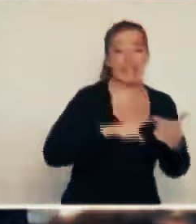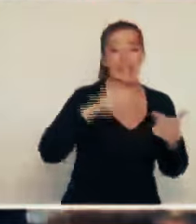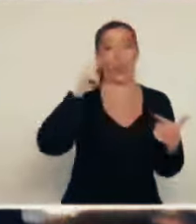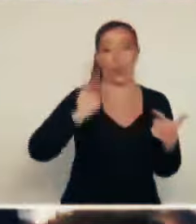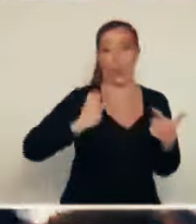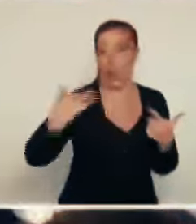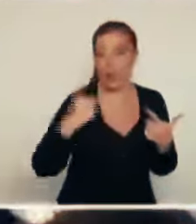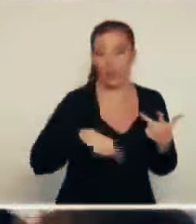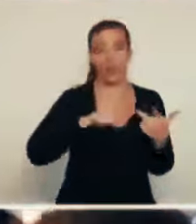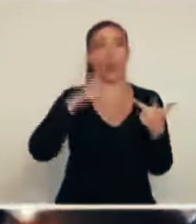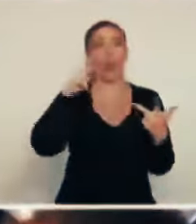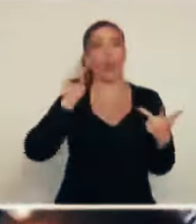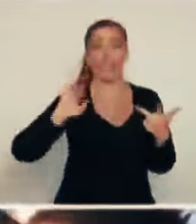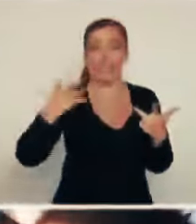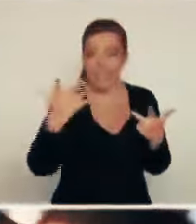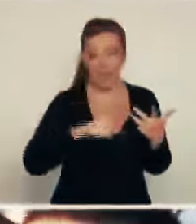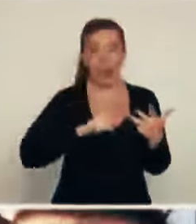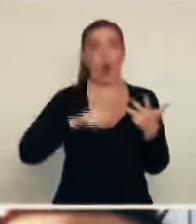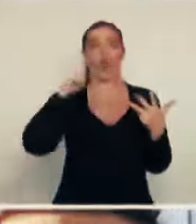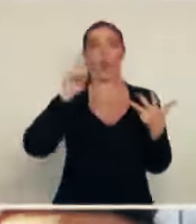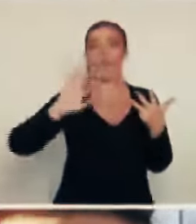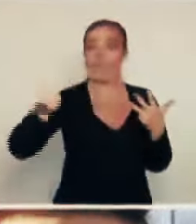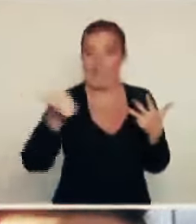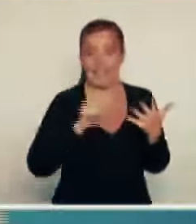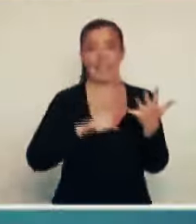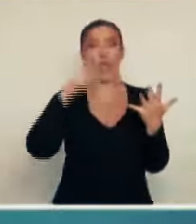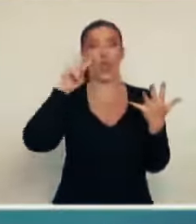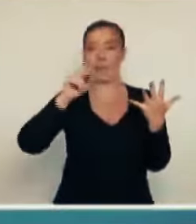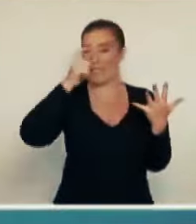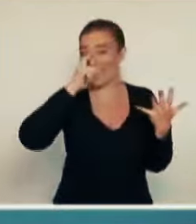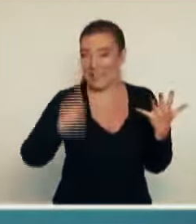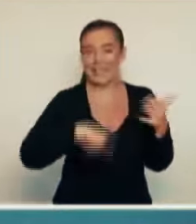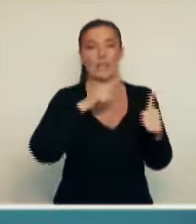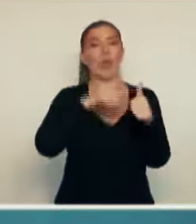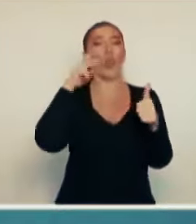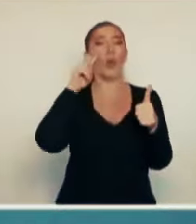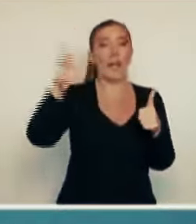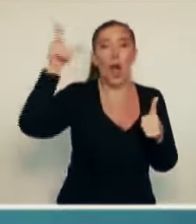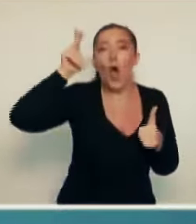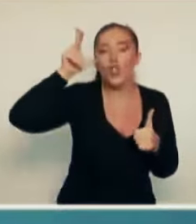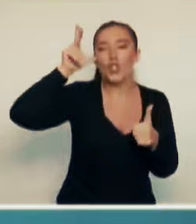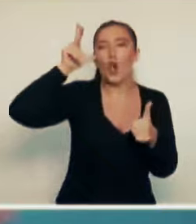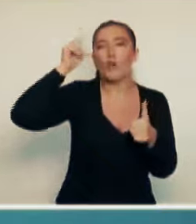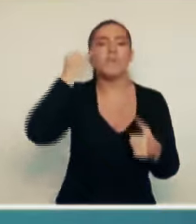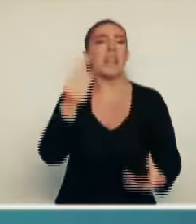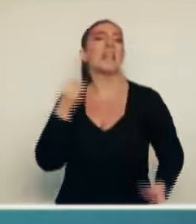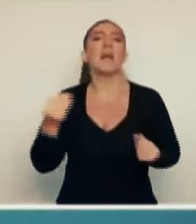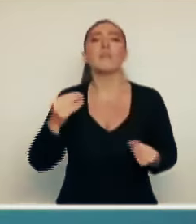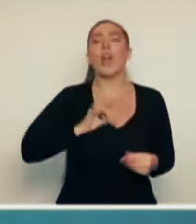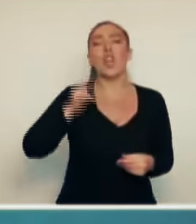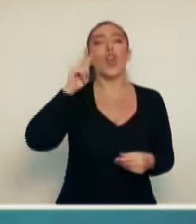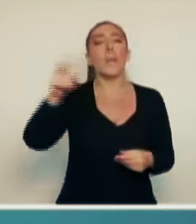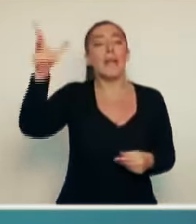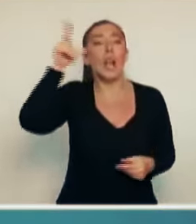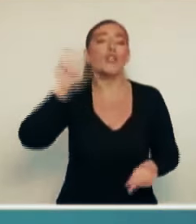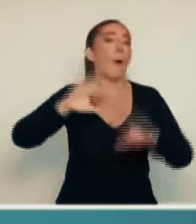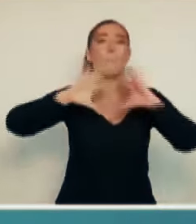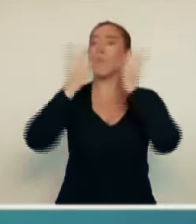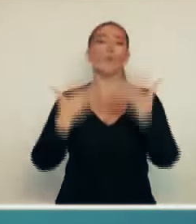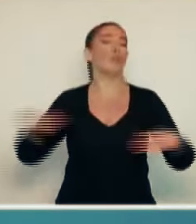2004, 2005, 2006, 2007, 2008. ¿Y qué pasó en el 2008? Y se cayó el